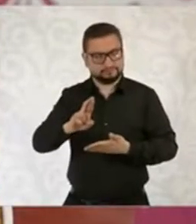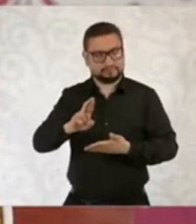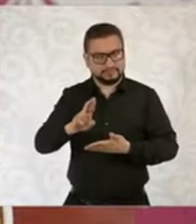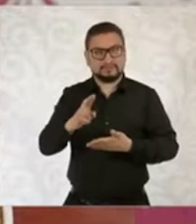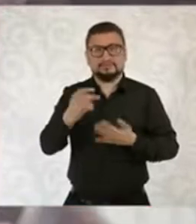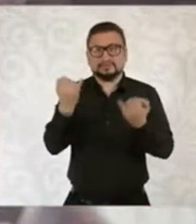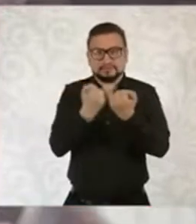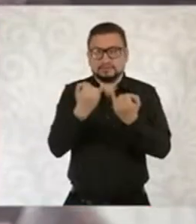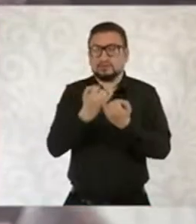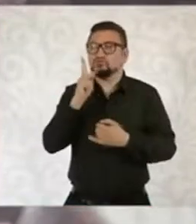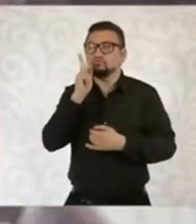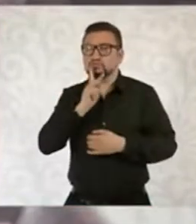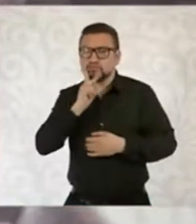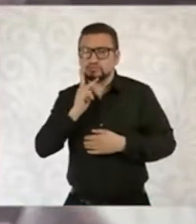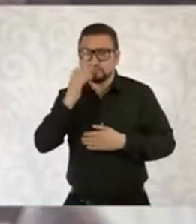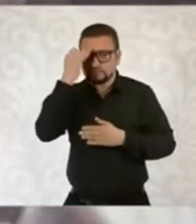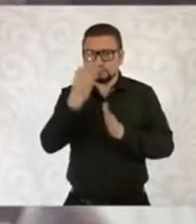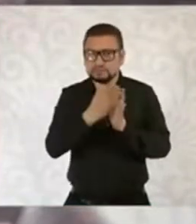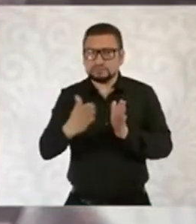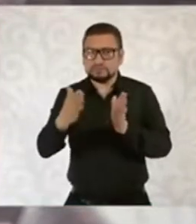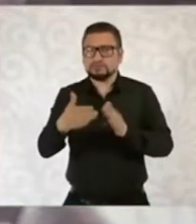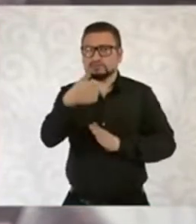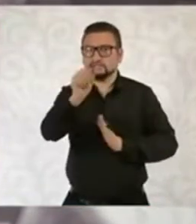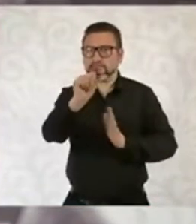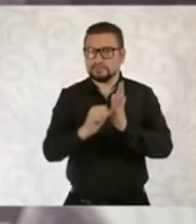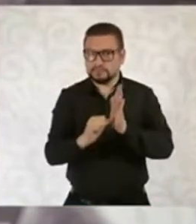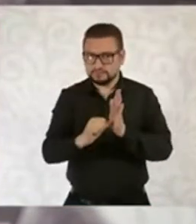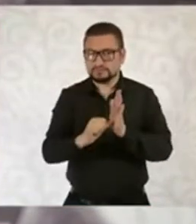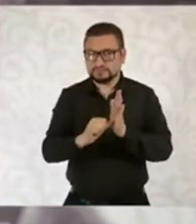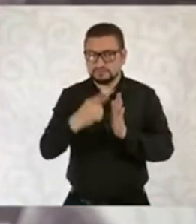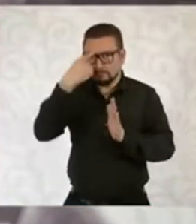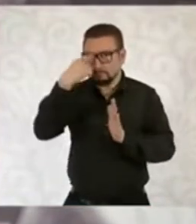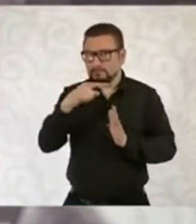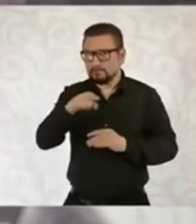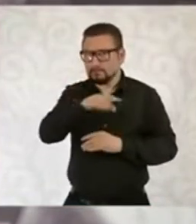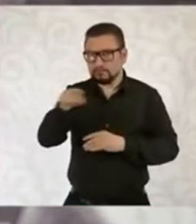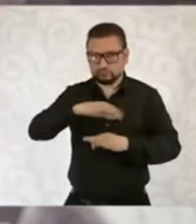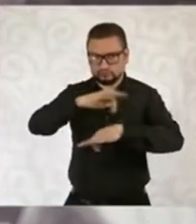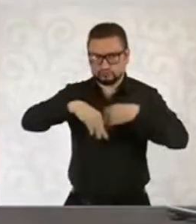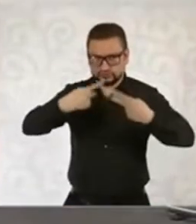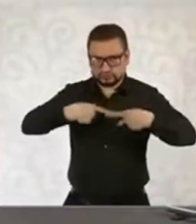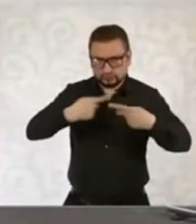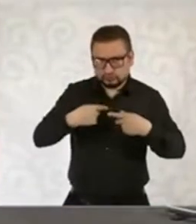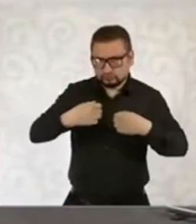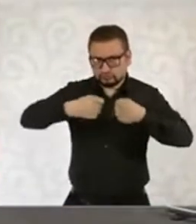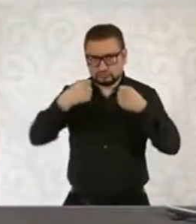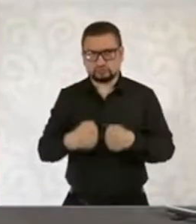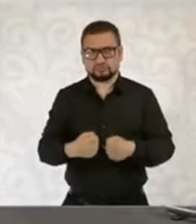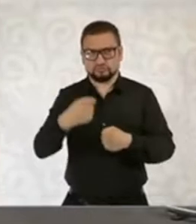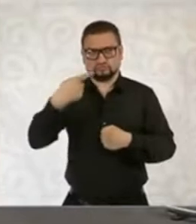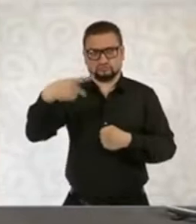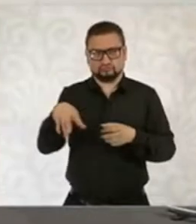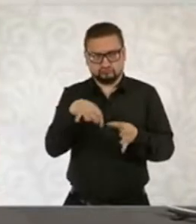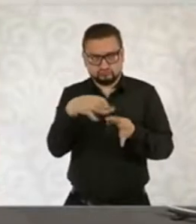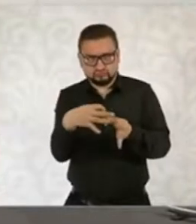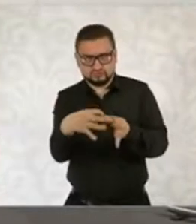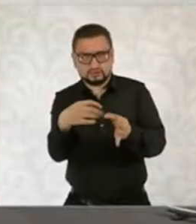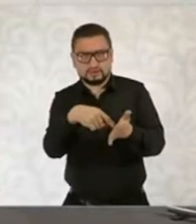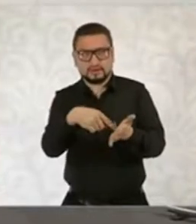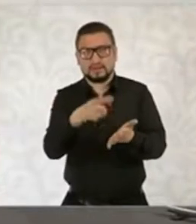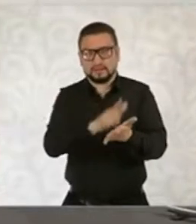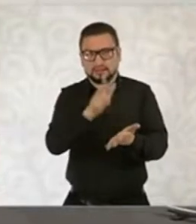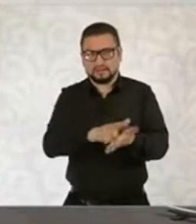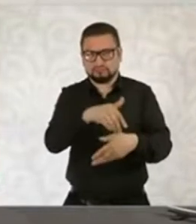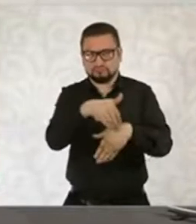de una prueba piloto con duración de 6 meses para garantizar y dar seguimiento operativo al cumplimiento de las